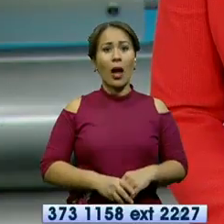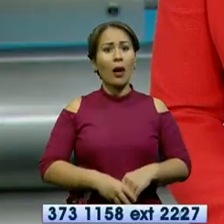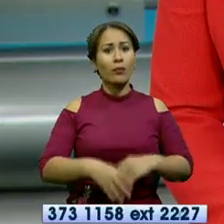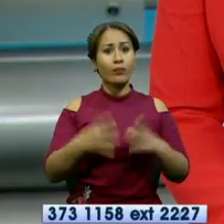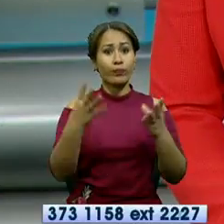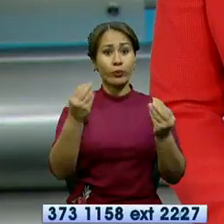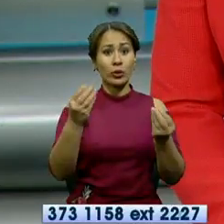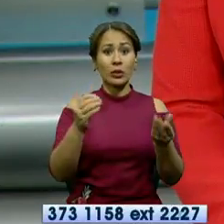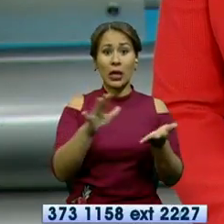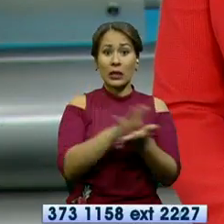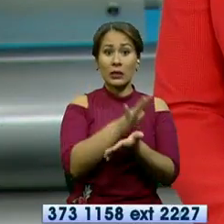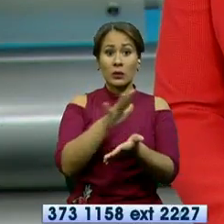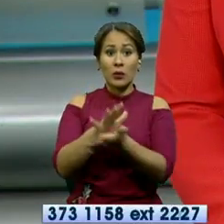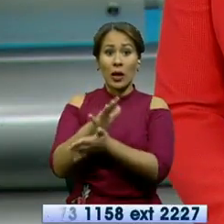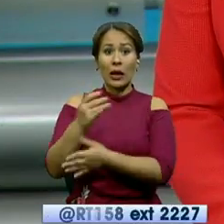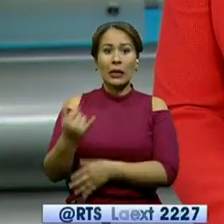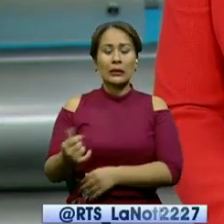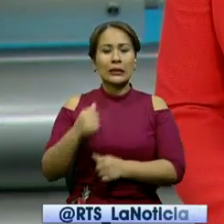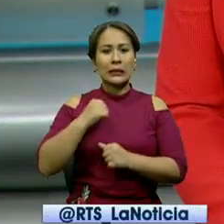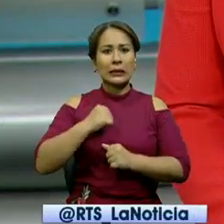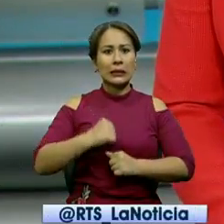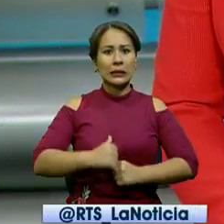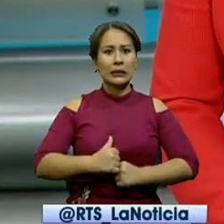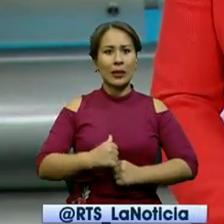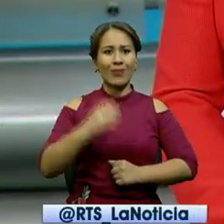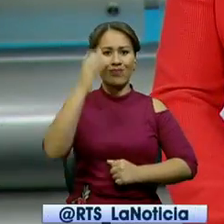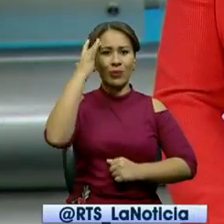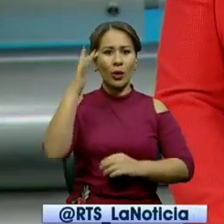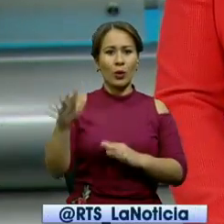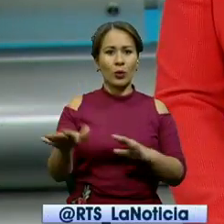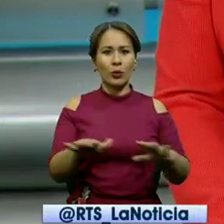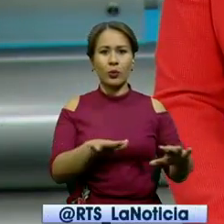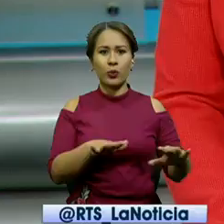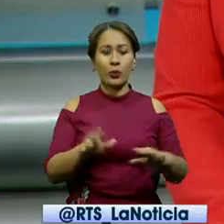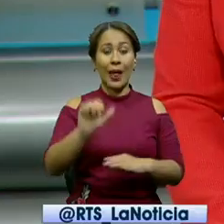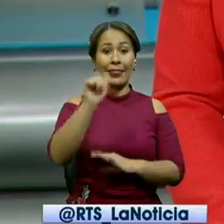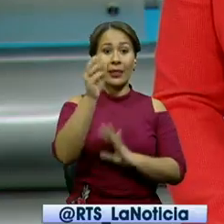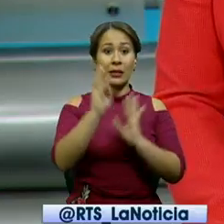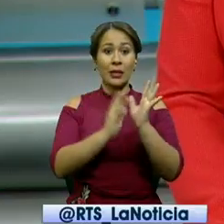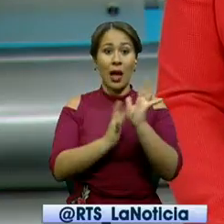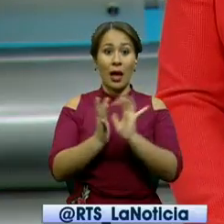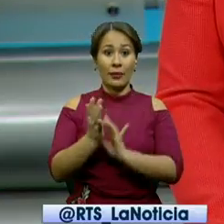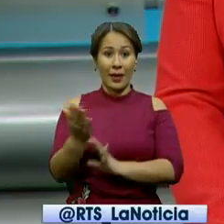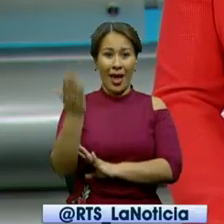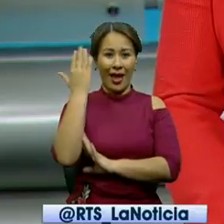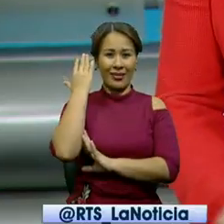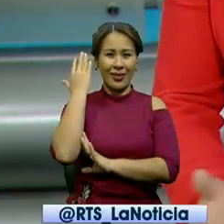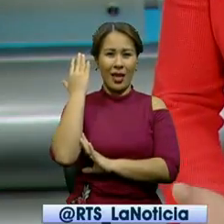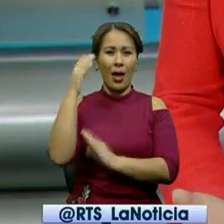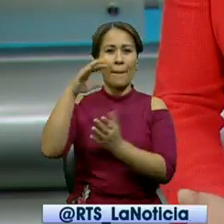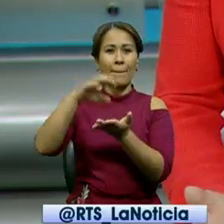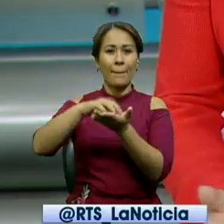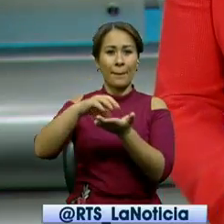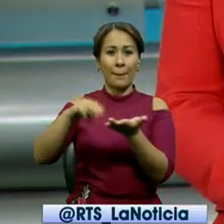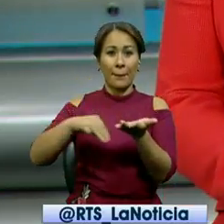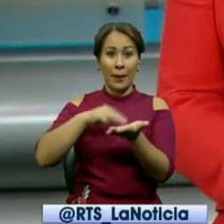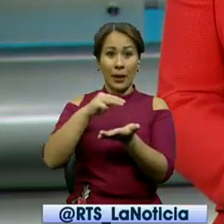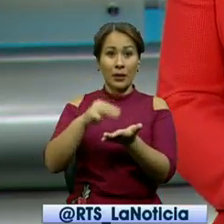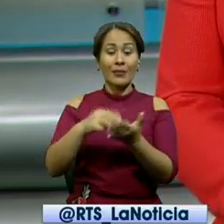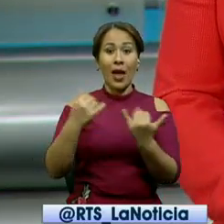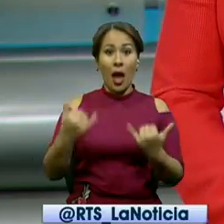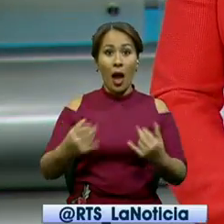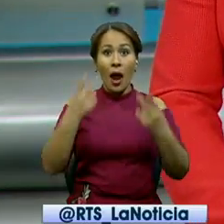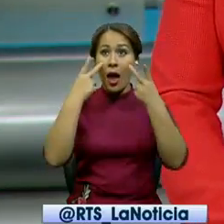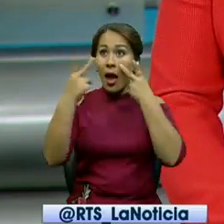Centenares de planteles educativos resultaron afectados por el sismo del 16 de abril en la provincia de Manabí. Un año después se ha logrado